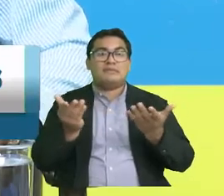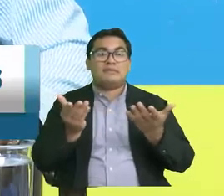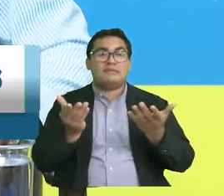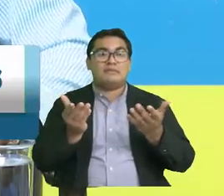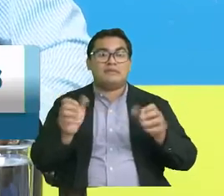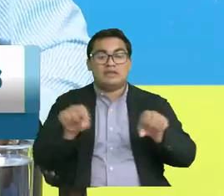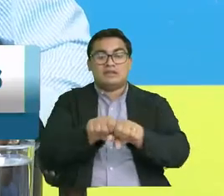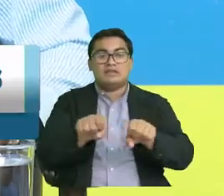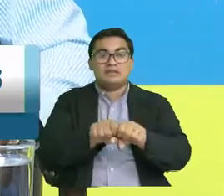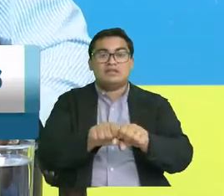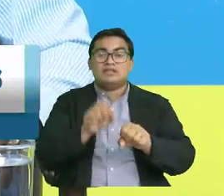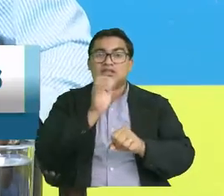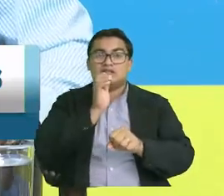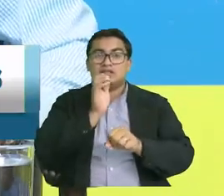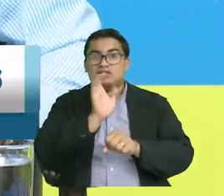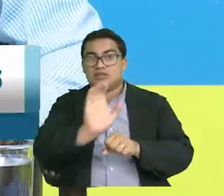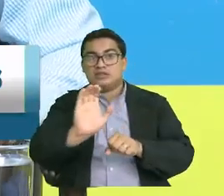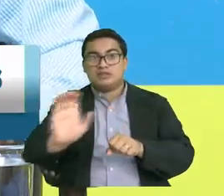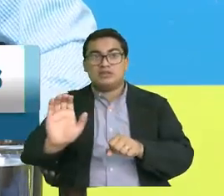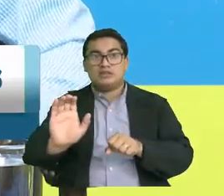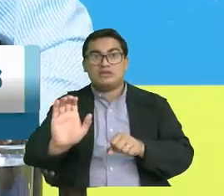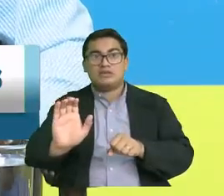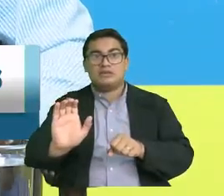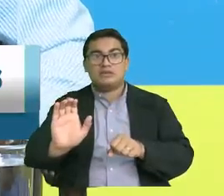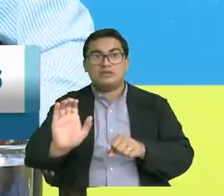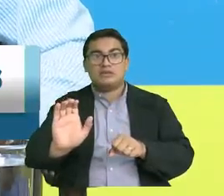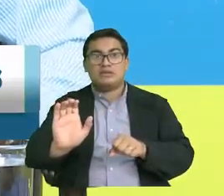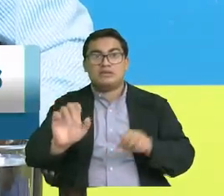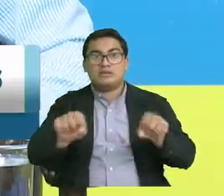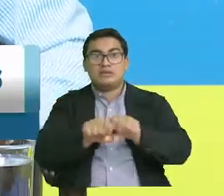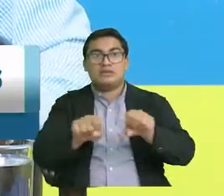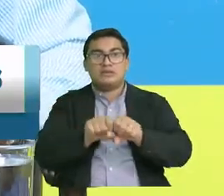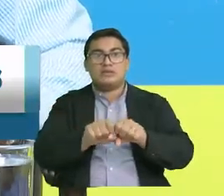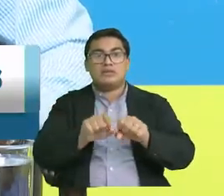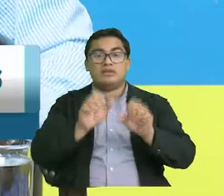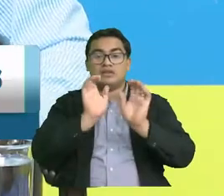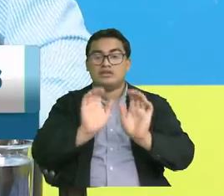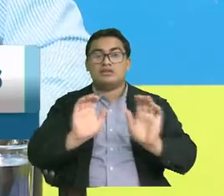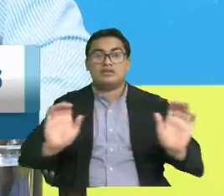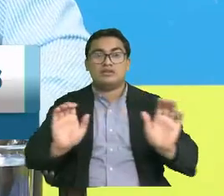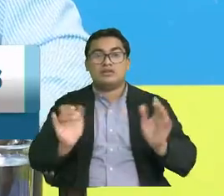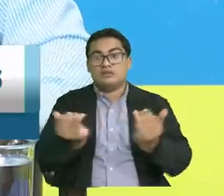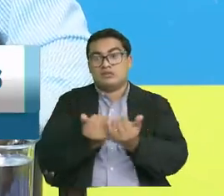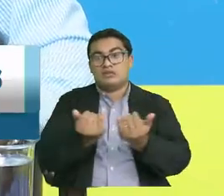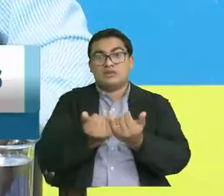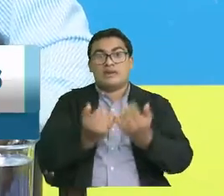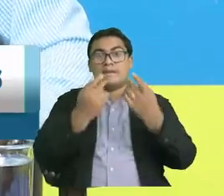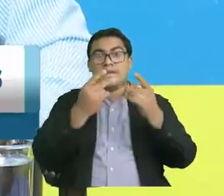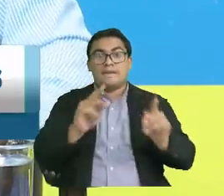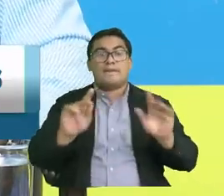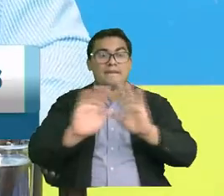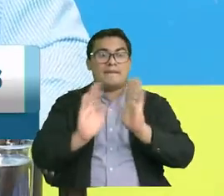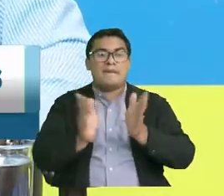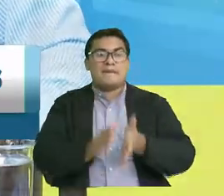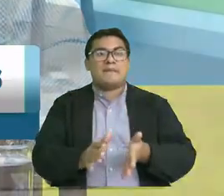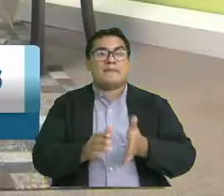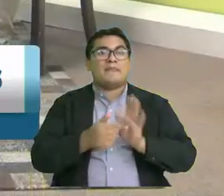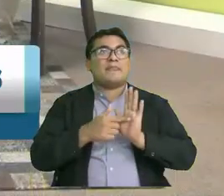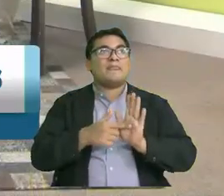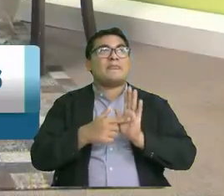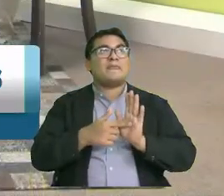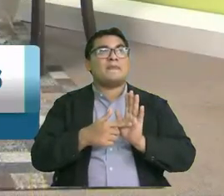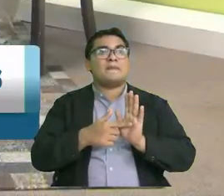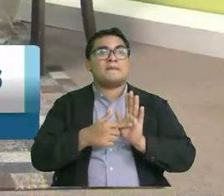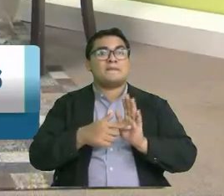ponerle un zapato a un niño. Sí. Porque generalmente los zapatos de los niños vienen así. Vienen así. En el caso de las mujeres, a las niñas